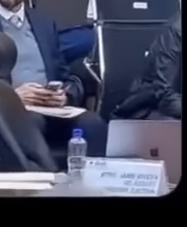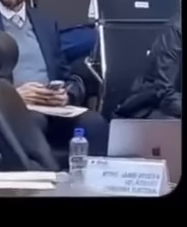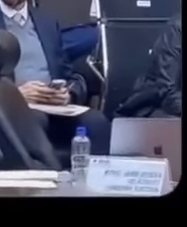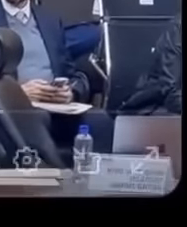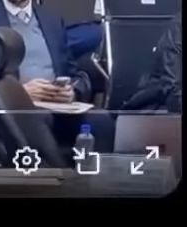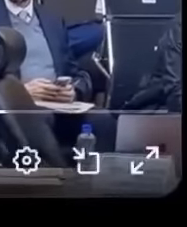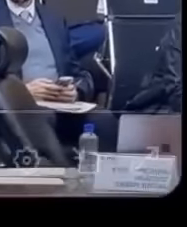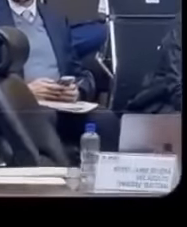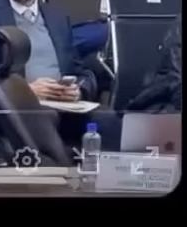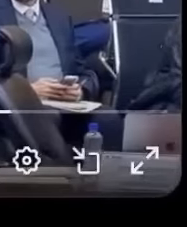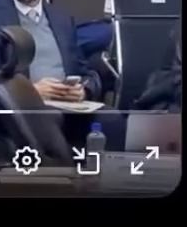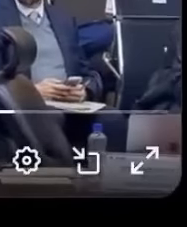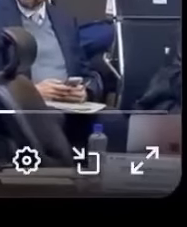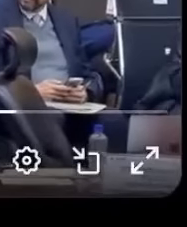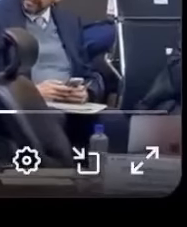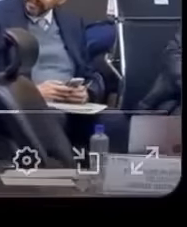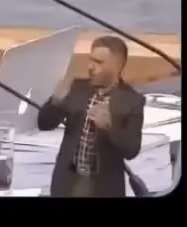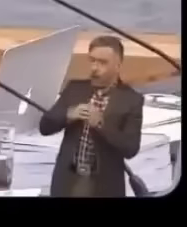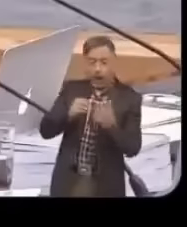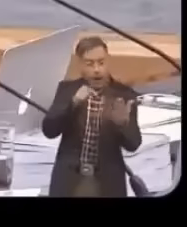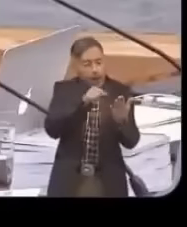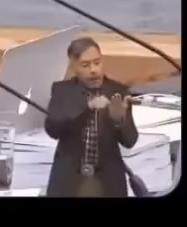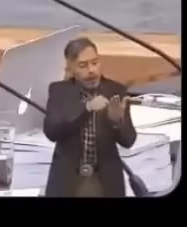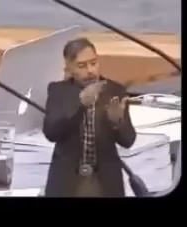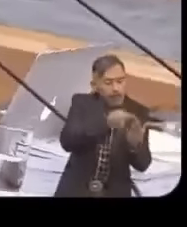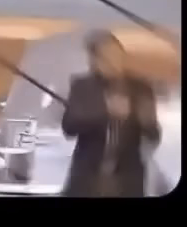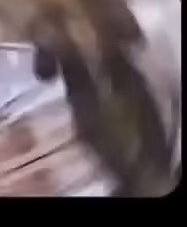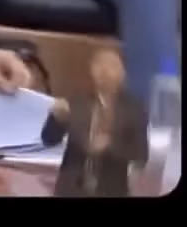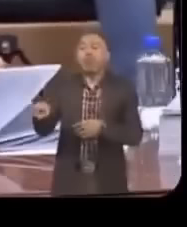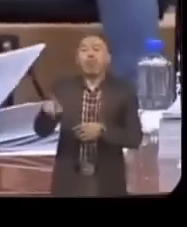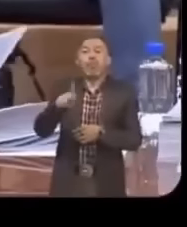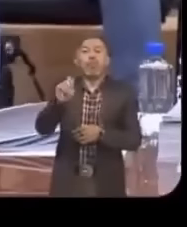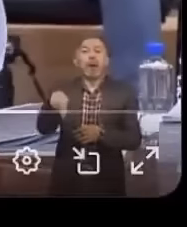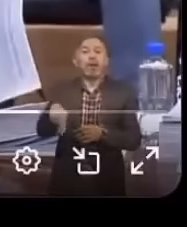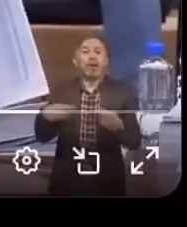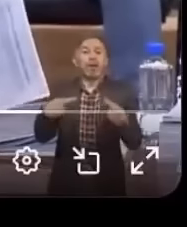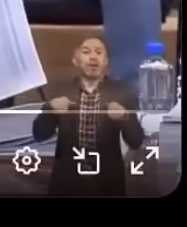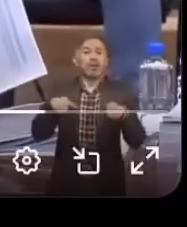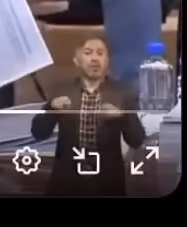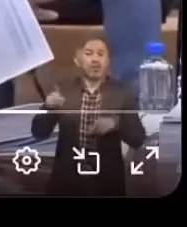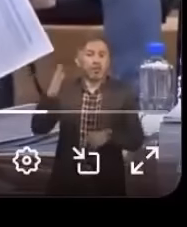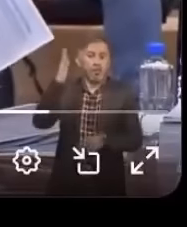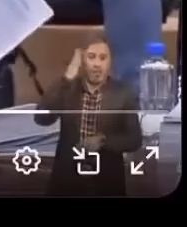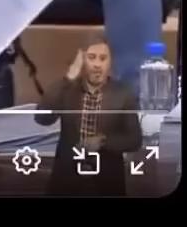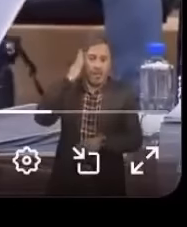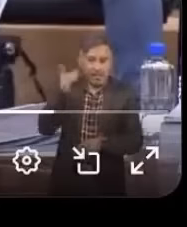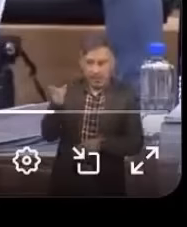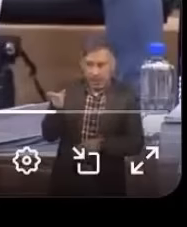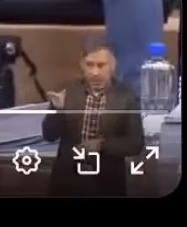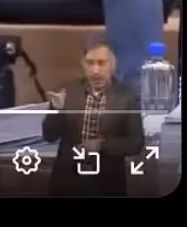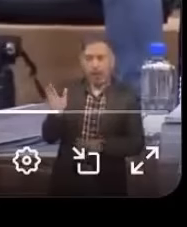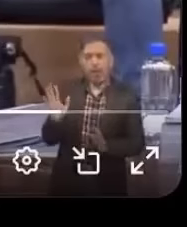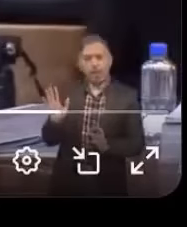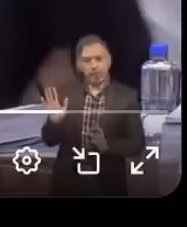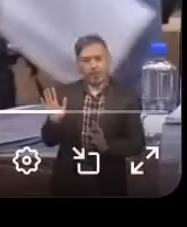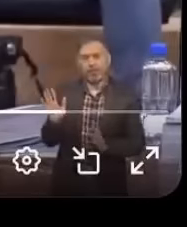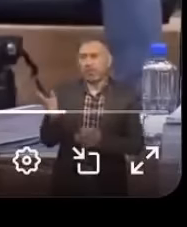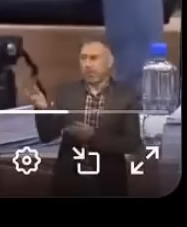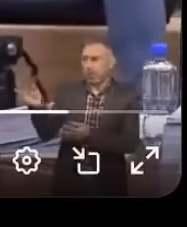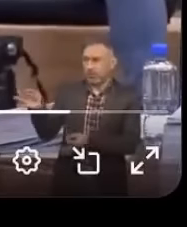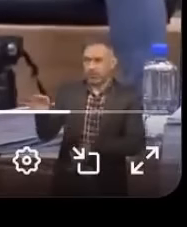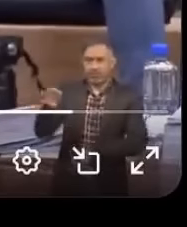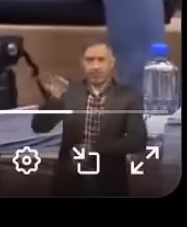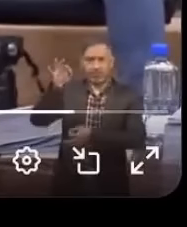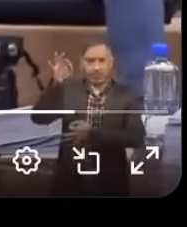okay. El Instituto de Transparencia. Ah, caray, se está muy bien. Se lo valoro mucho. Pues bueno, aquí está los acuerdos en